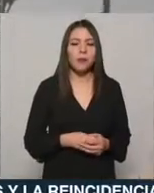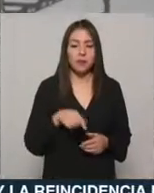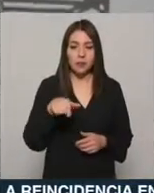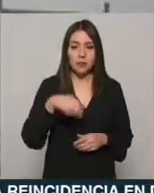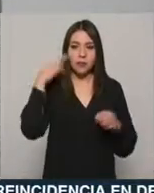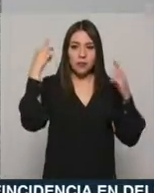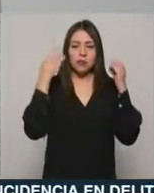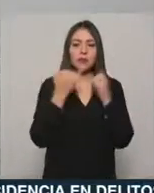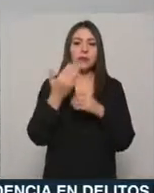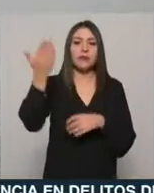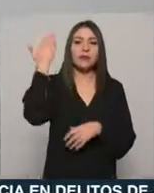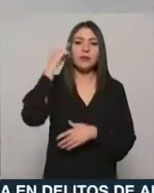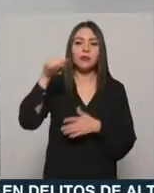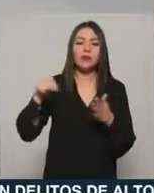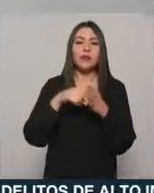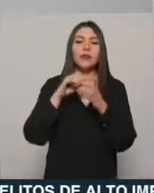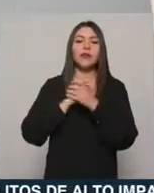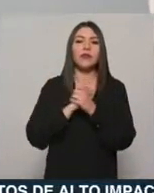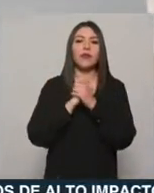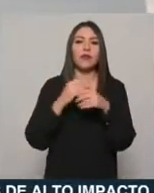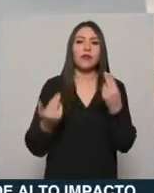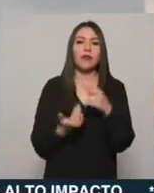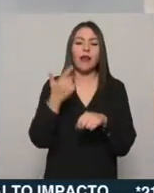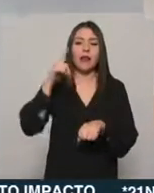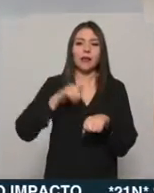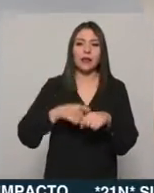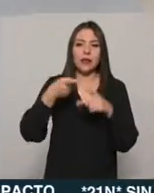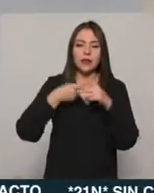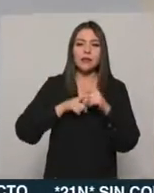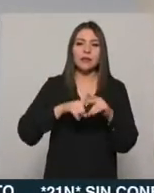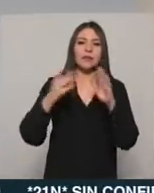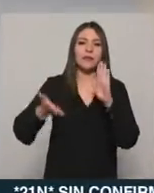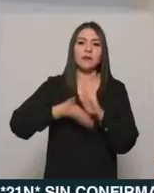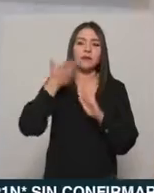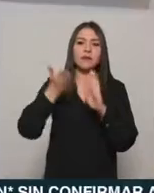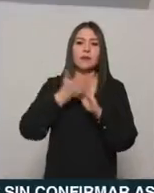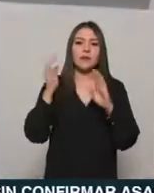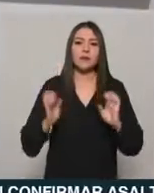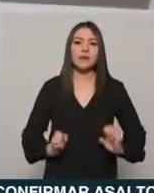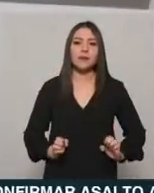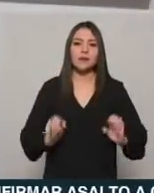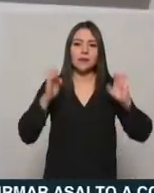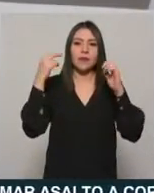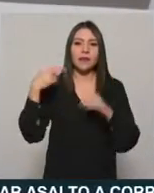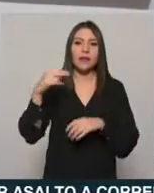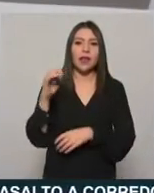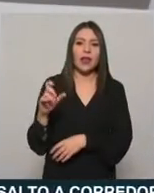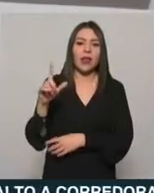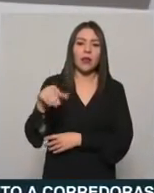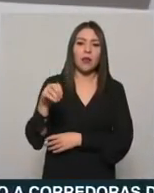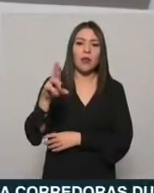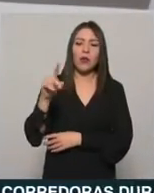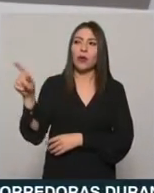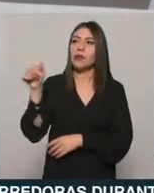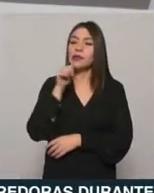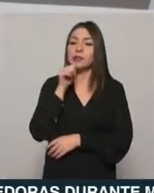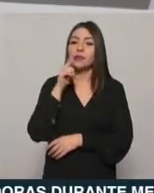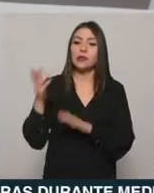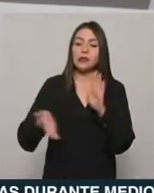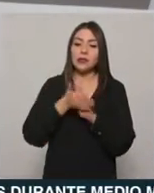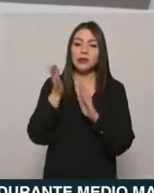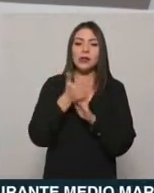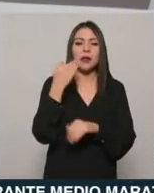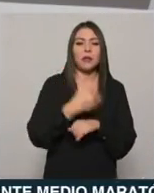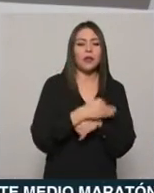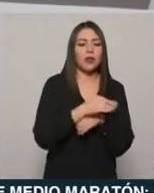Nacional cuando la Lotería comienza a construir su sede actual, que es el edificio conocido como El Moro. Las oficinas de